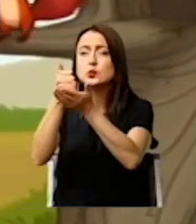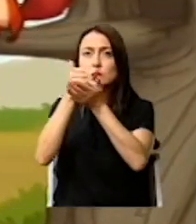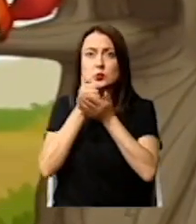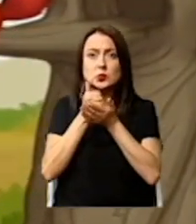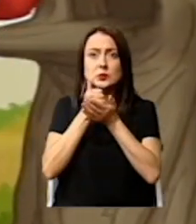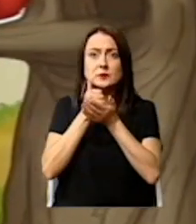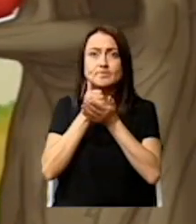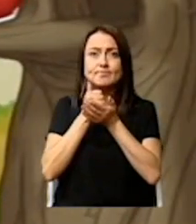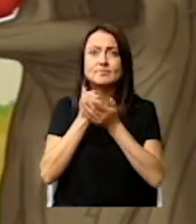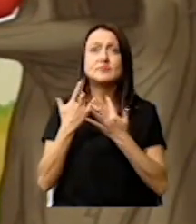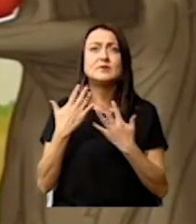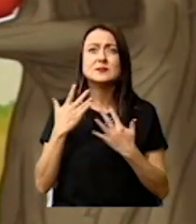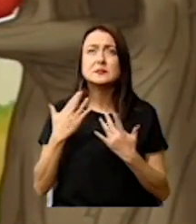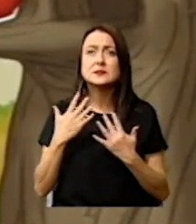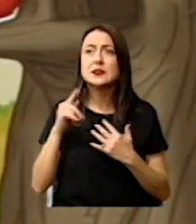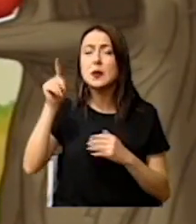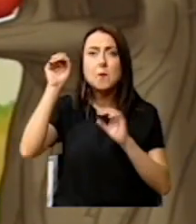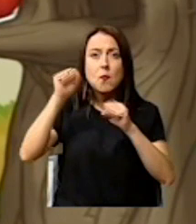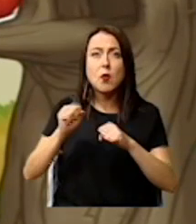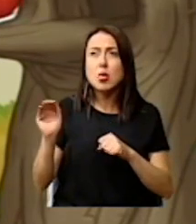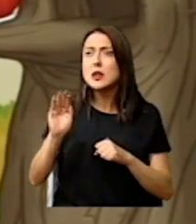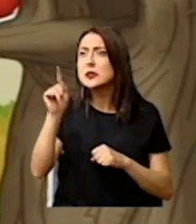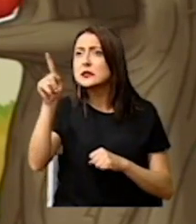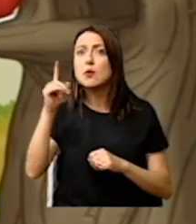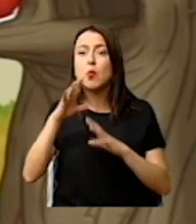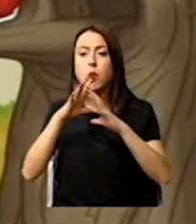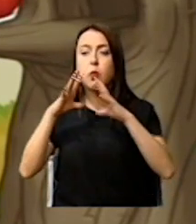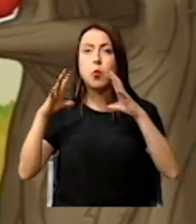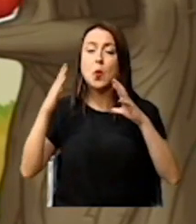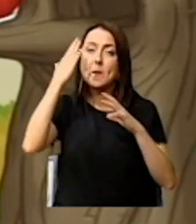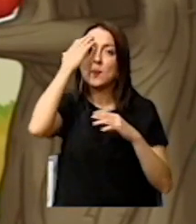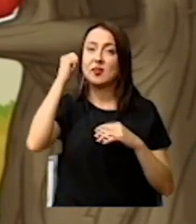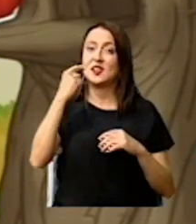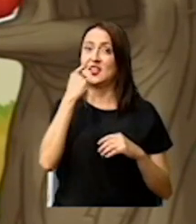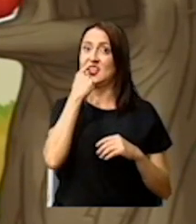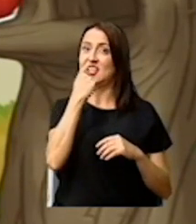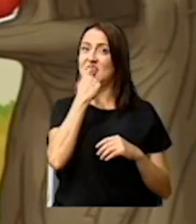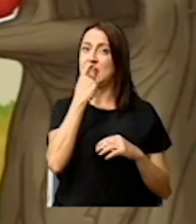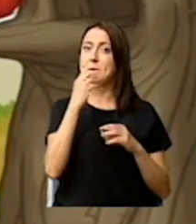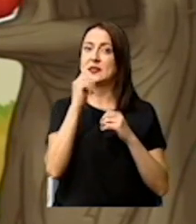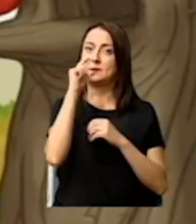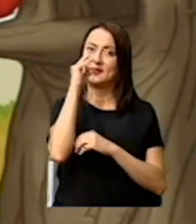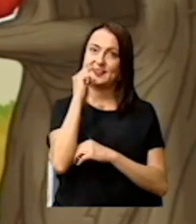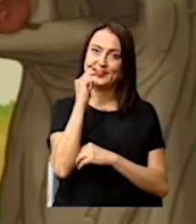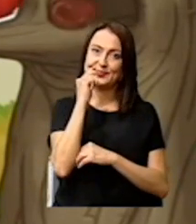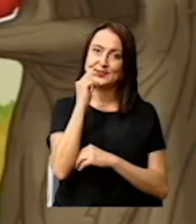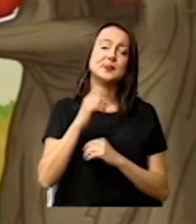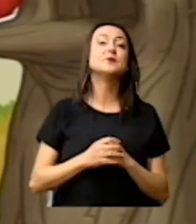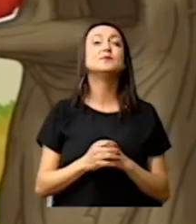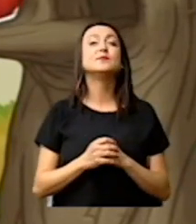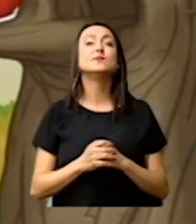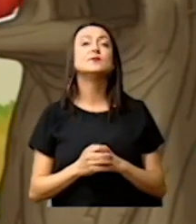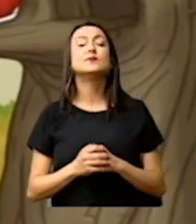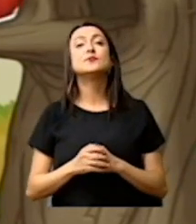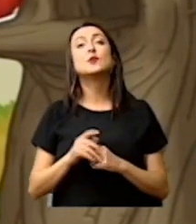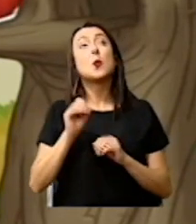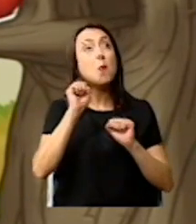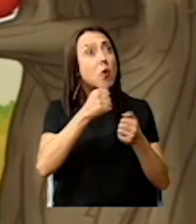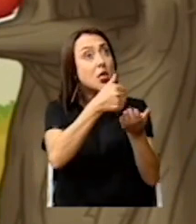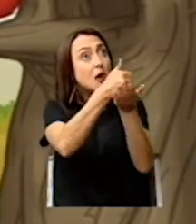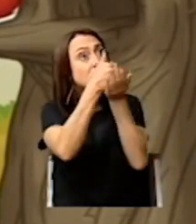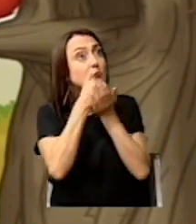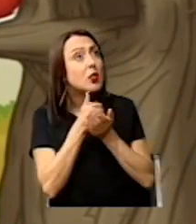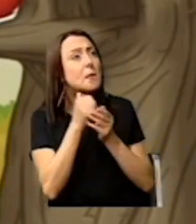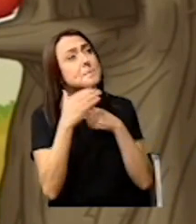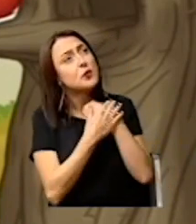Esperaban que ella pudiera inflar los globos porque tenía los dientes más pequeños. ¿Nos puedes ayudar,